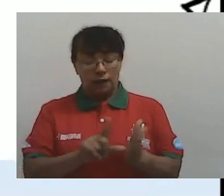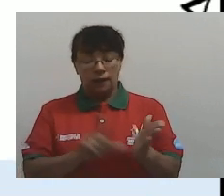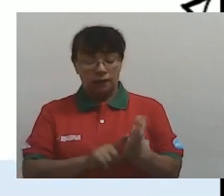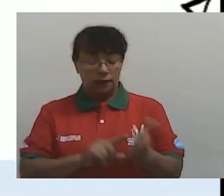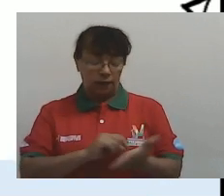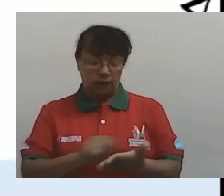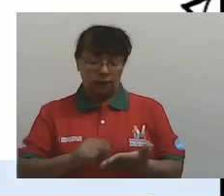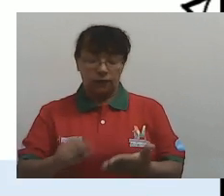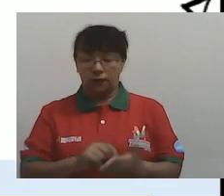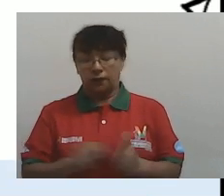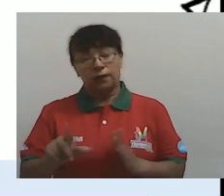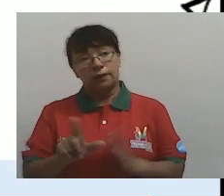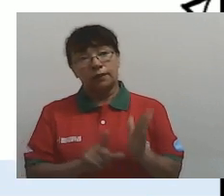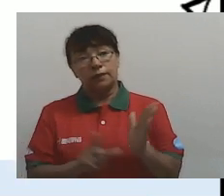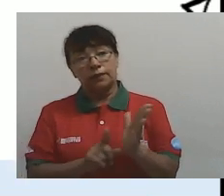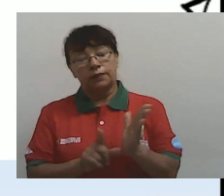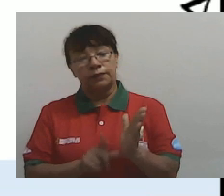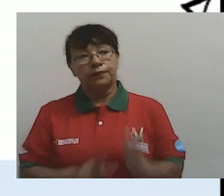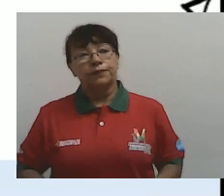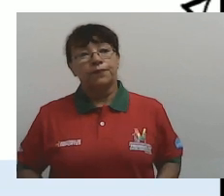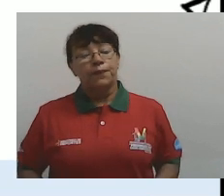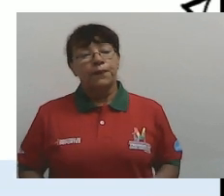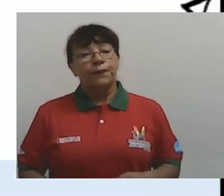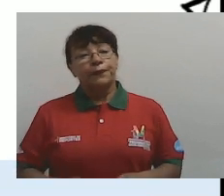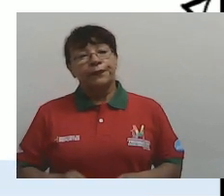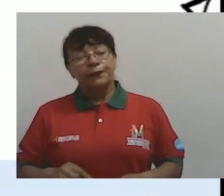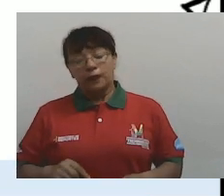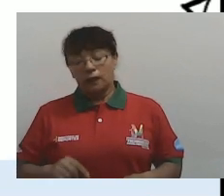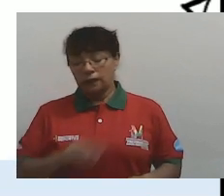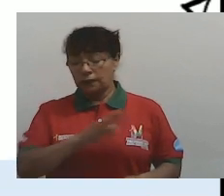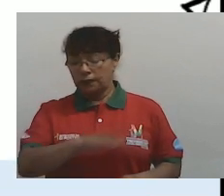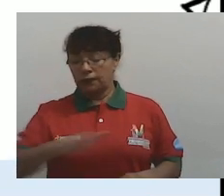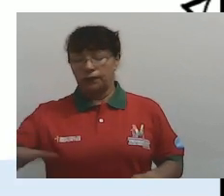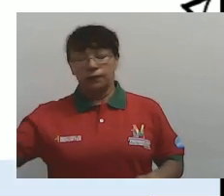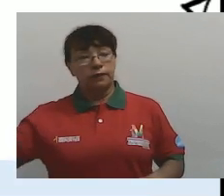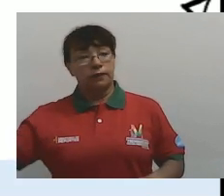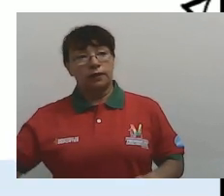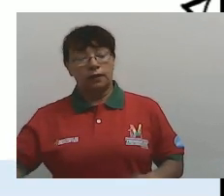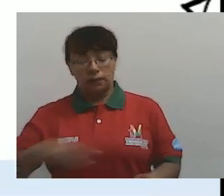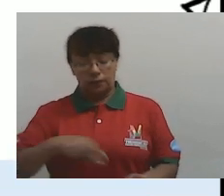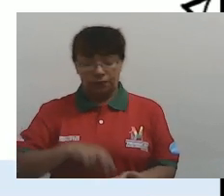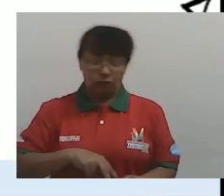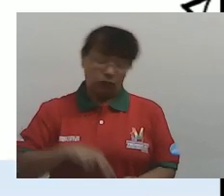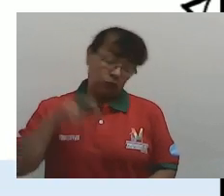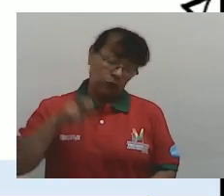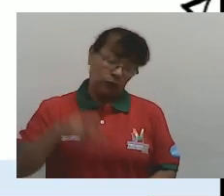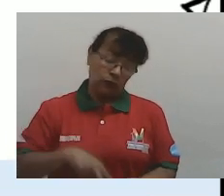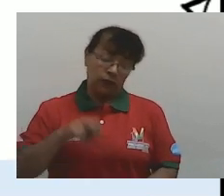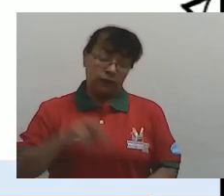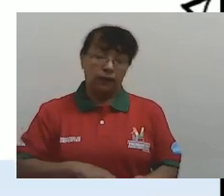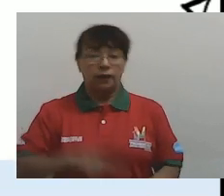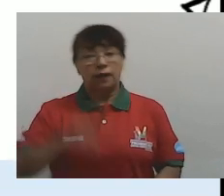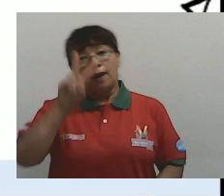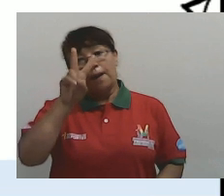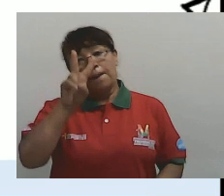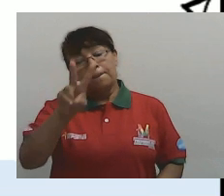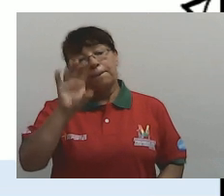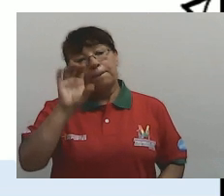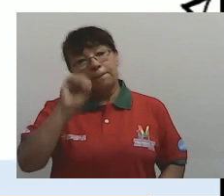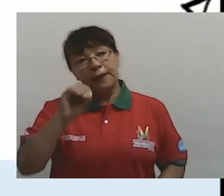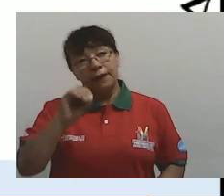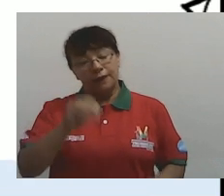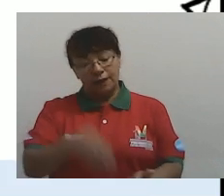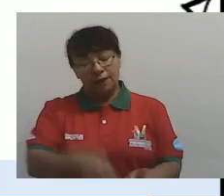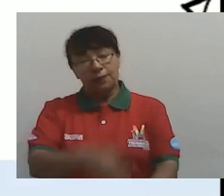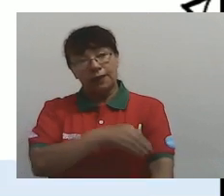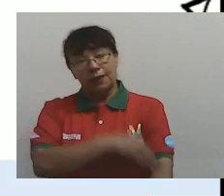necesitan 4 jueces y los niños aproximadamente saltan 21, 20 metros como resultado